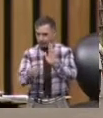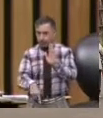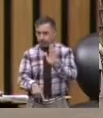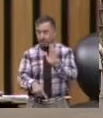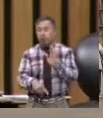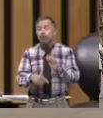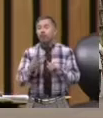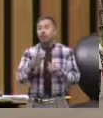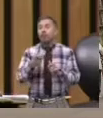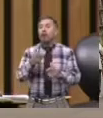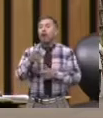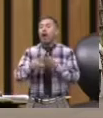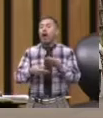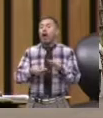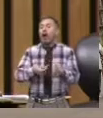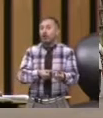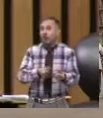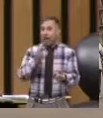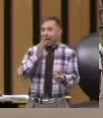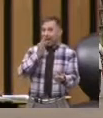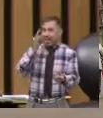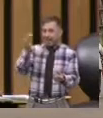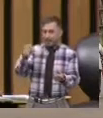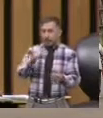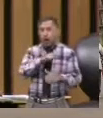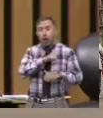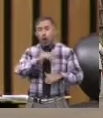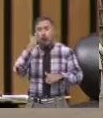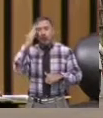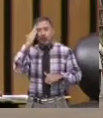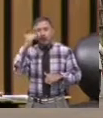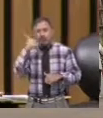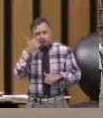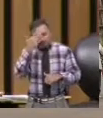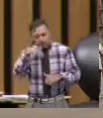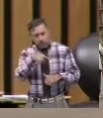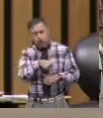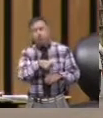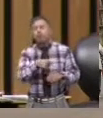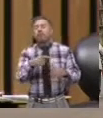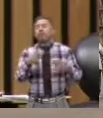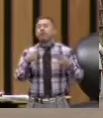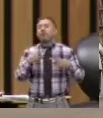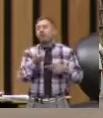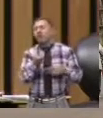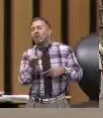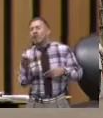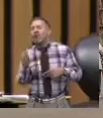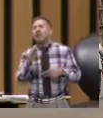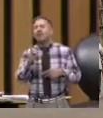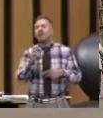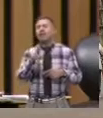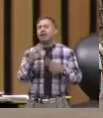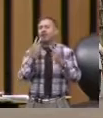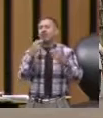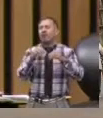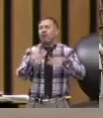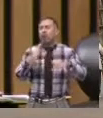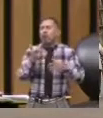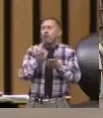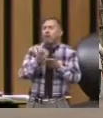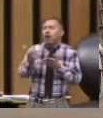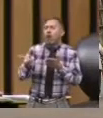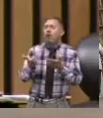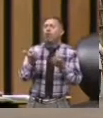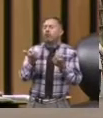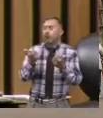gasto, la autoridad debe estimar el monto que el partido invirtió en pago a los influencers. Nuestro reglamento nos dice que cuando